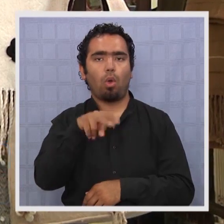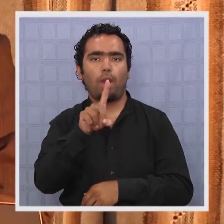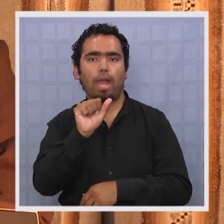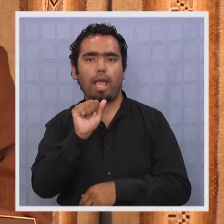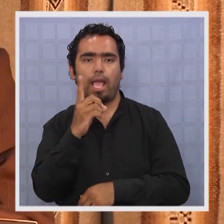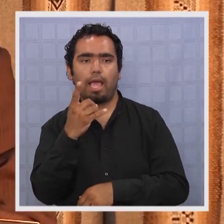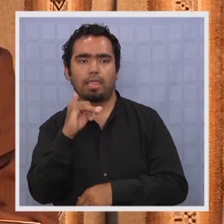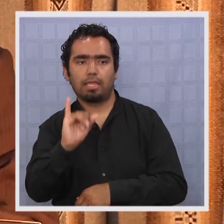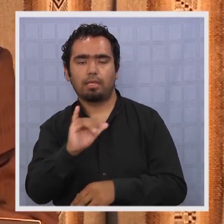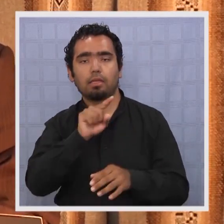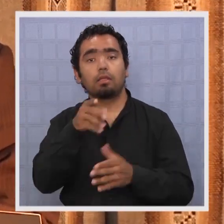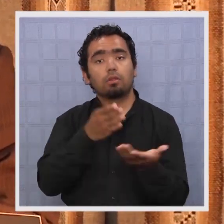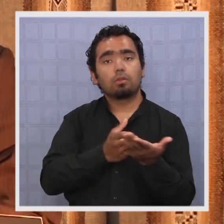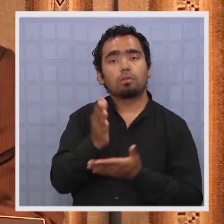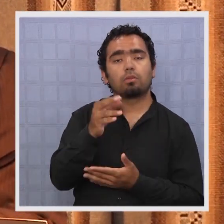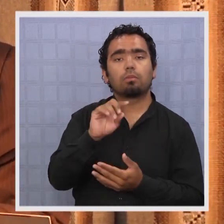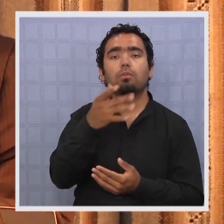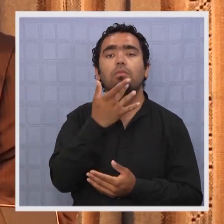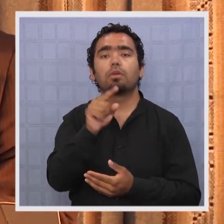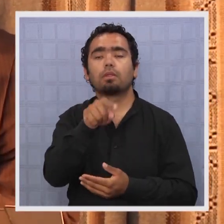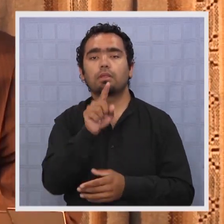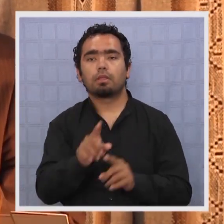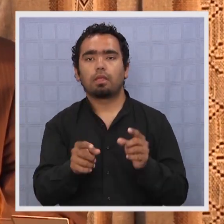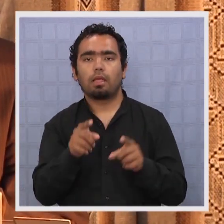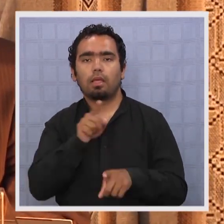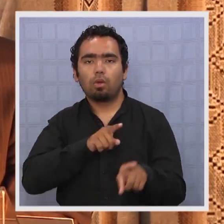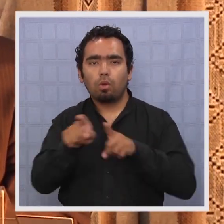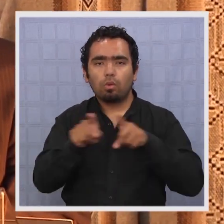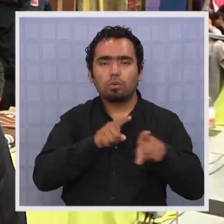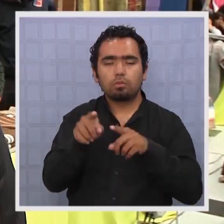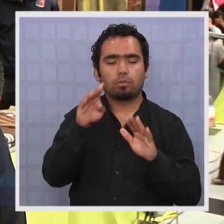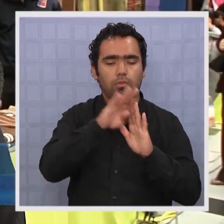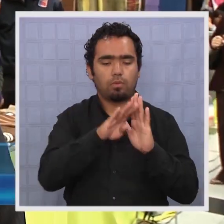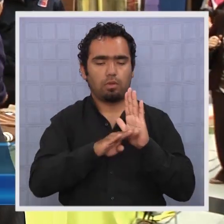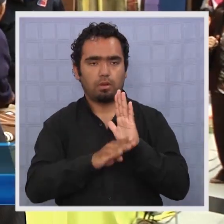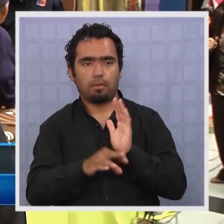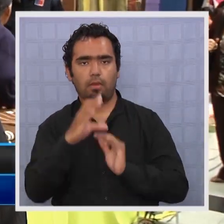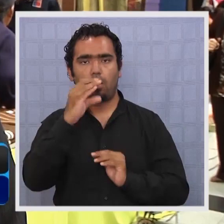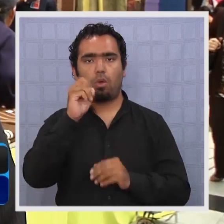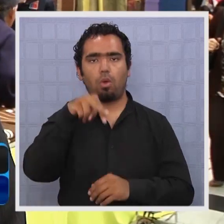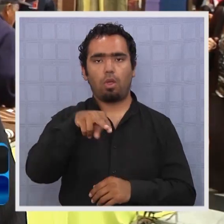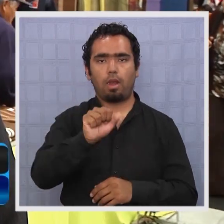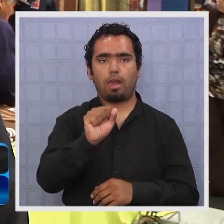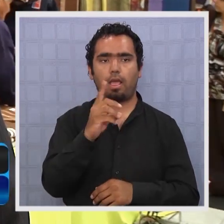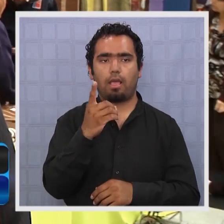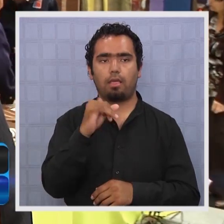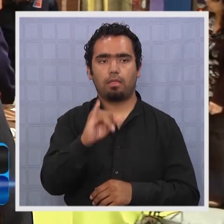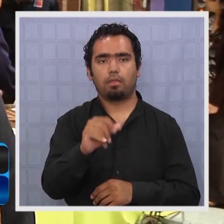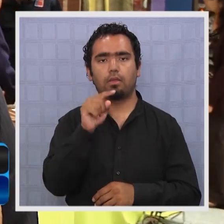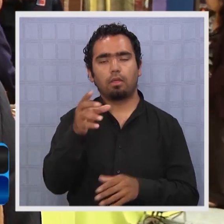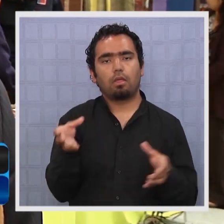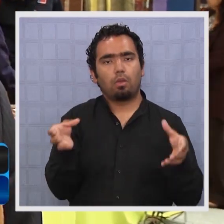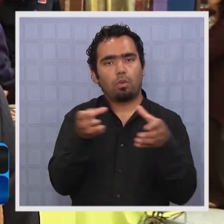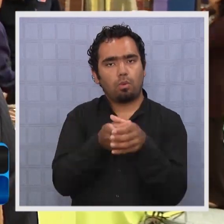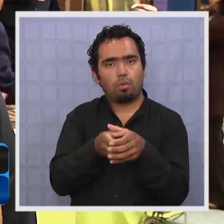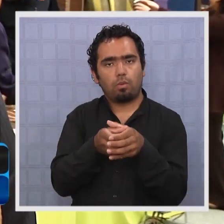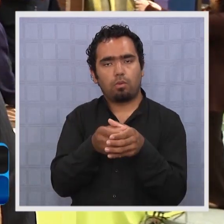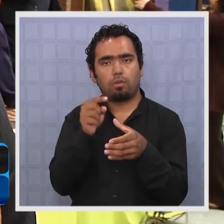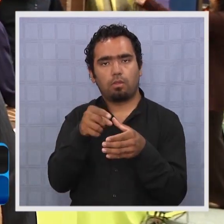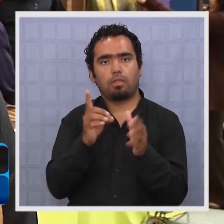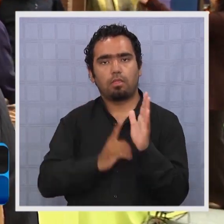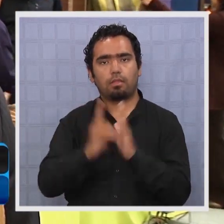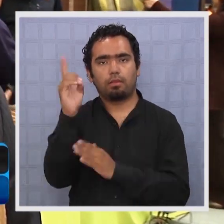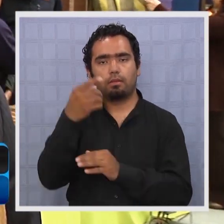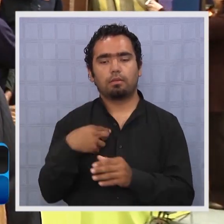primero por los concursos, por los programas que tiene la CONADI y precisamente por la unidad de desarrollo propende y se adjudicaron